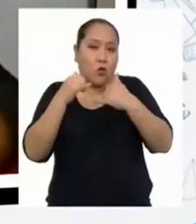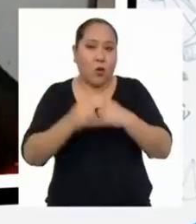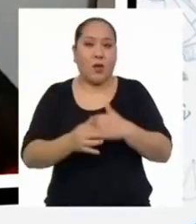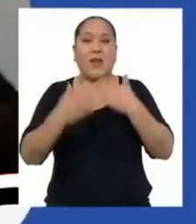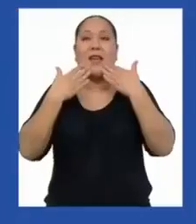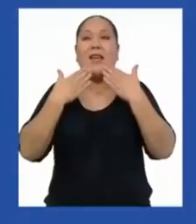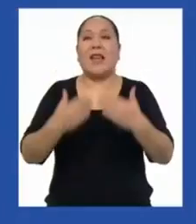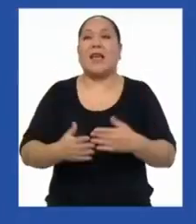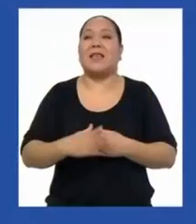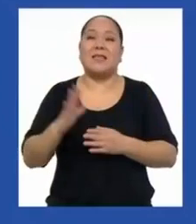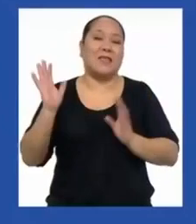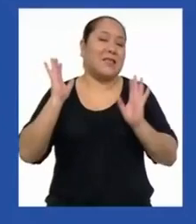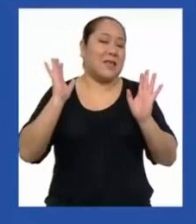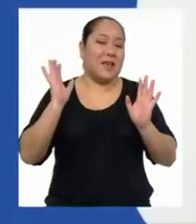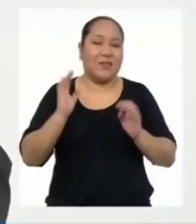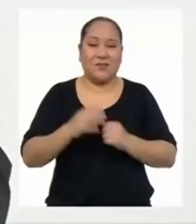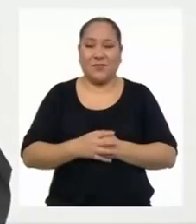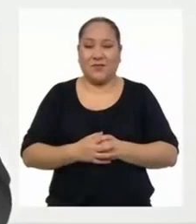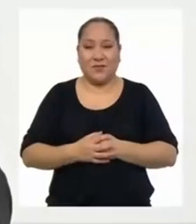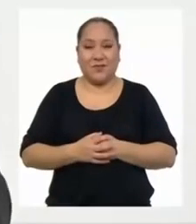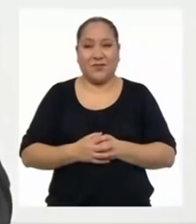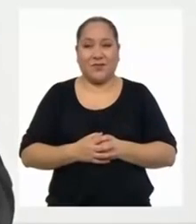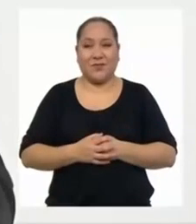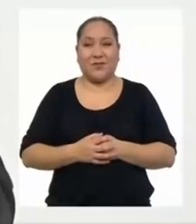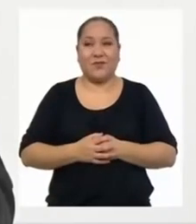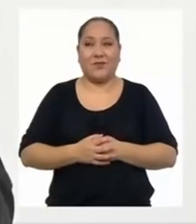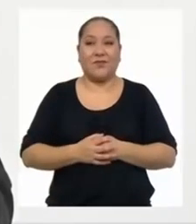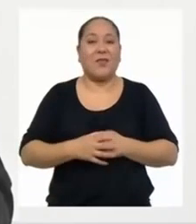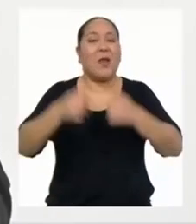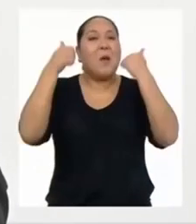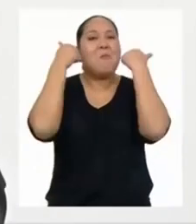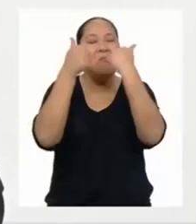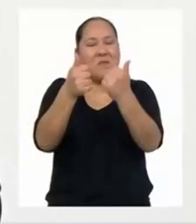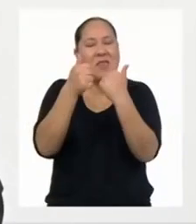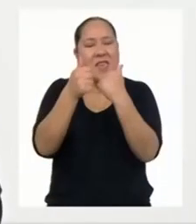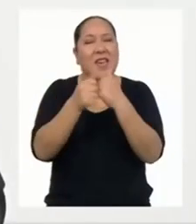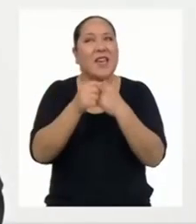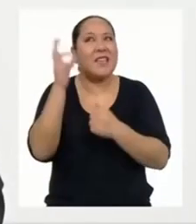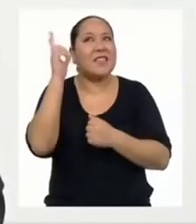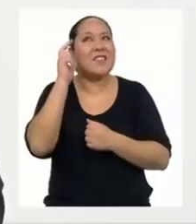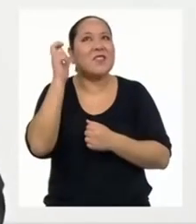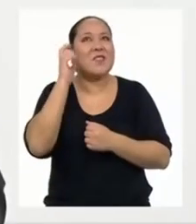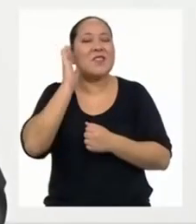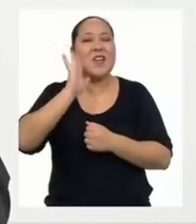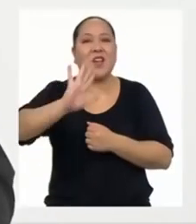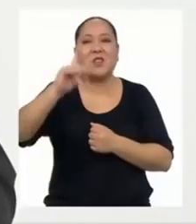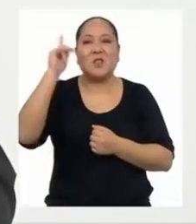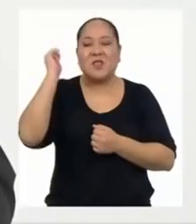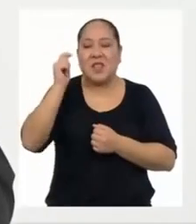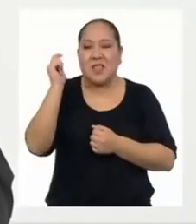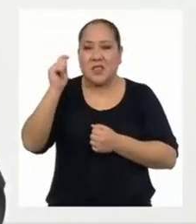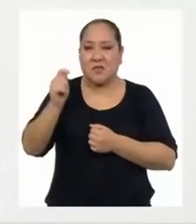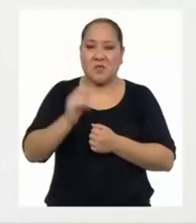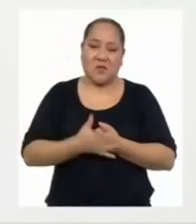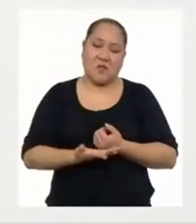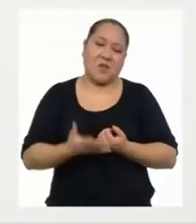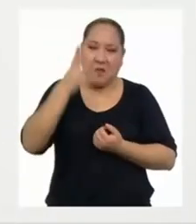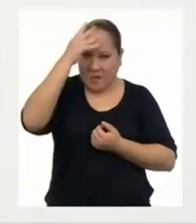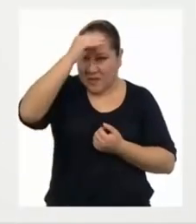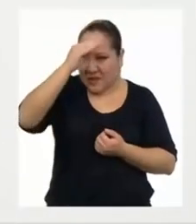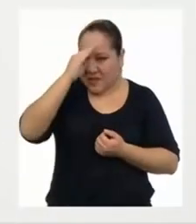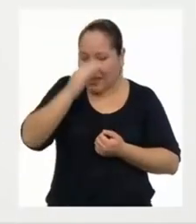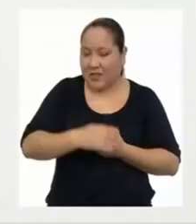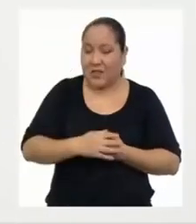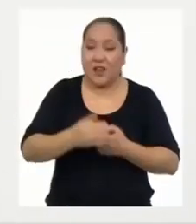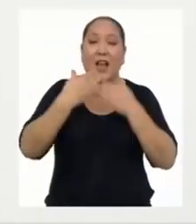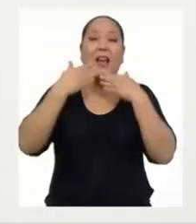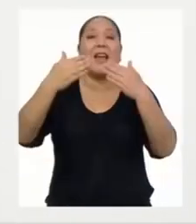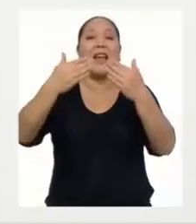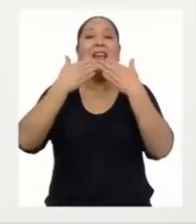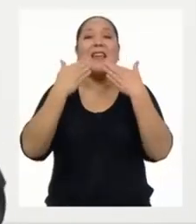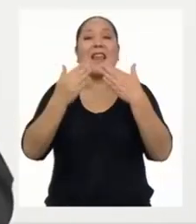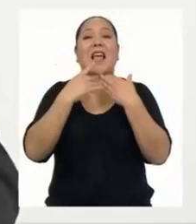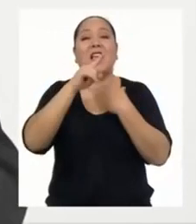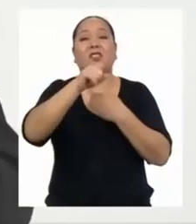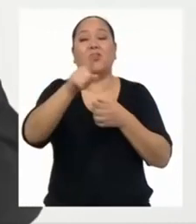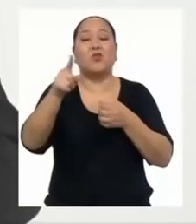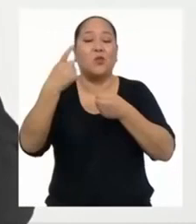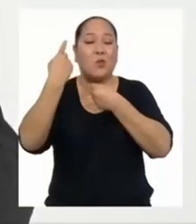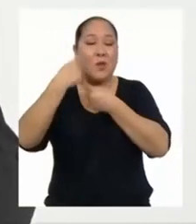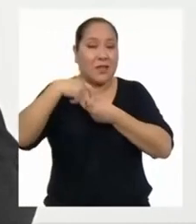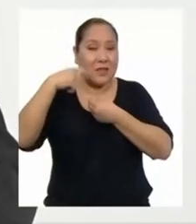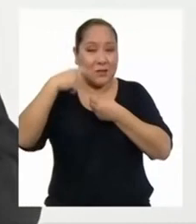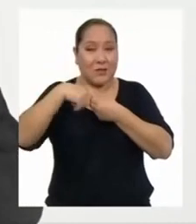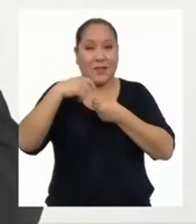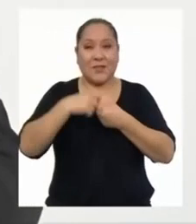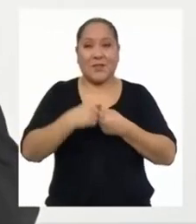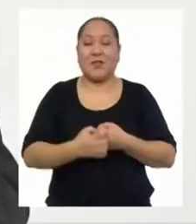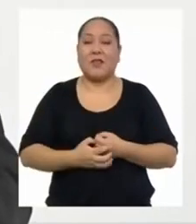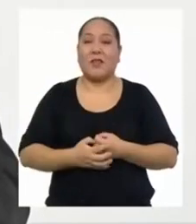eso es todo. ¡Qué genial escuchar sus testimonios, chicos! Les agradecemos su participación